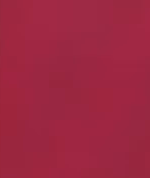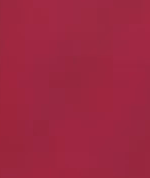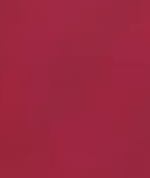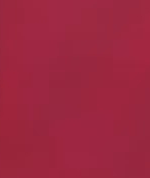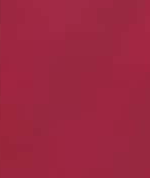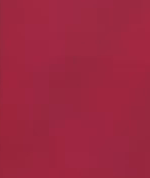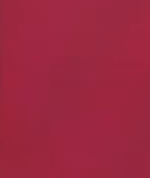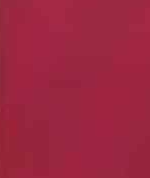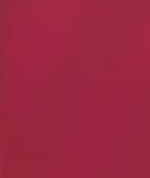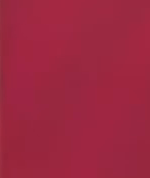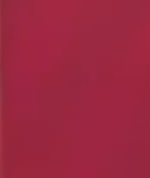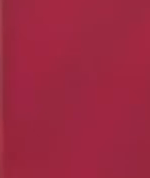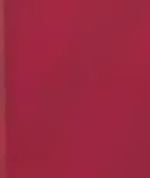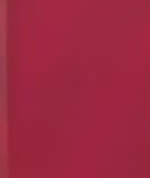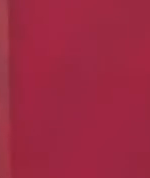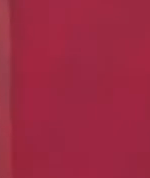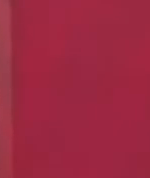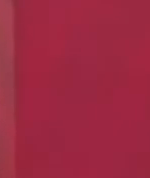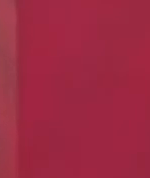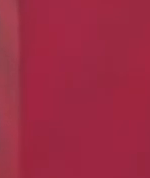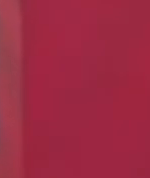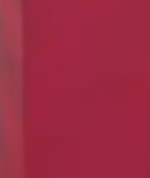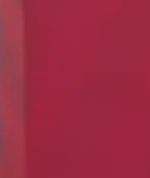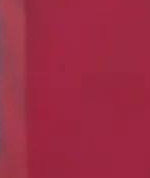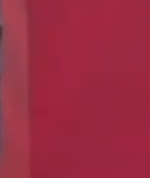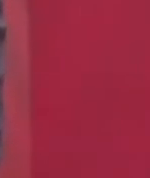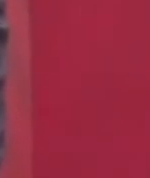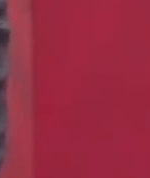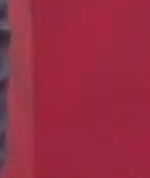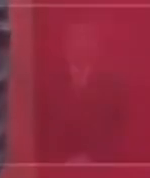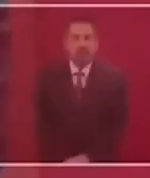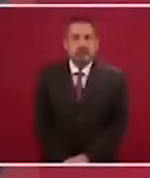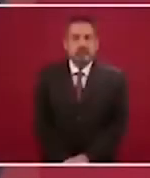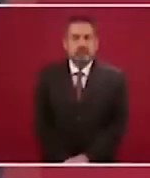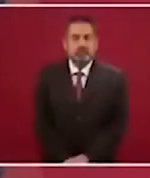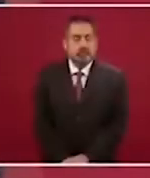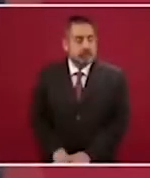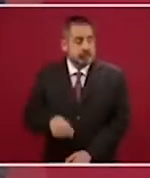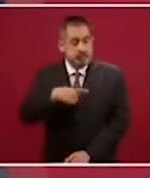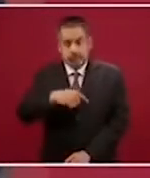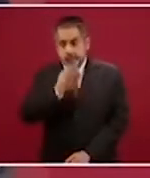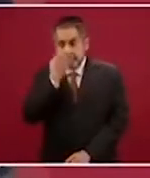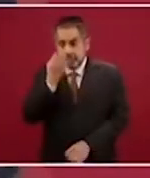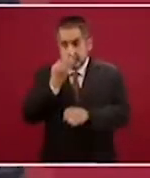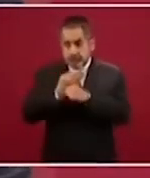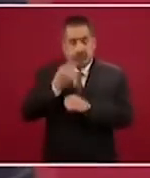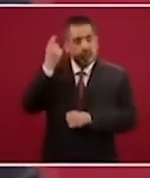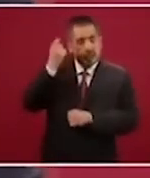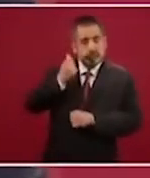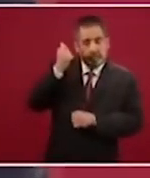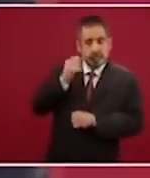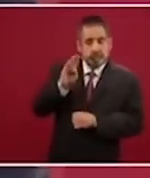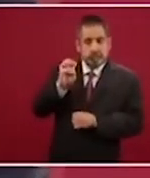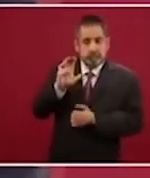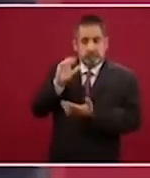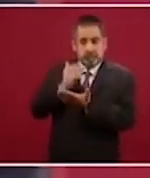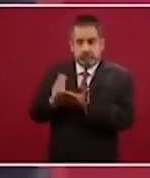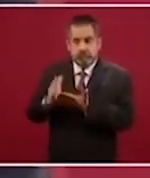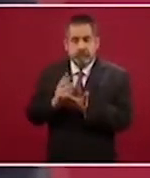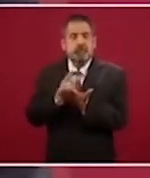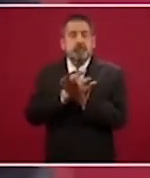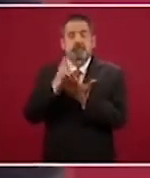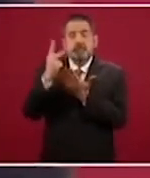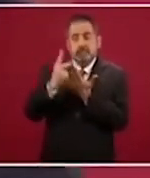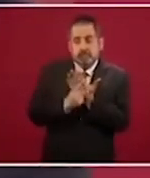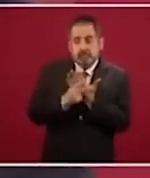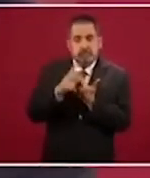discapacidad, las becas para los estudiantes. Ya no es un programa, son derechos